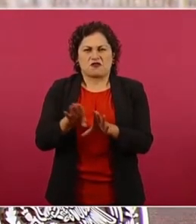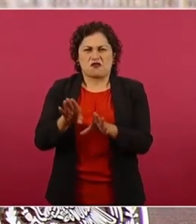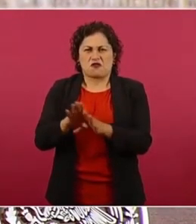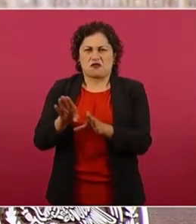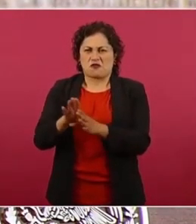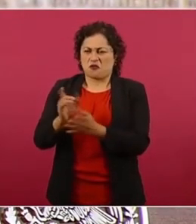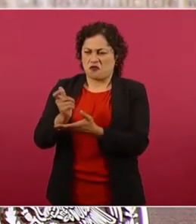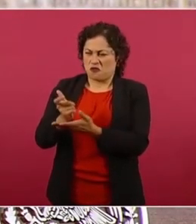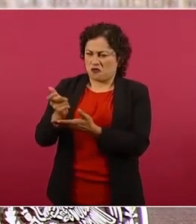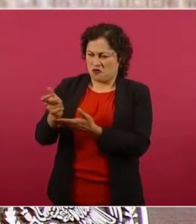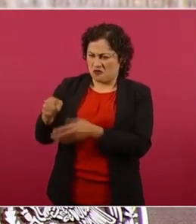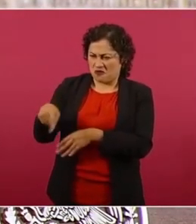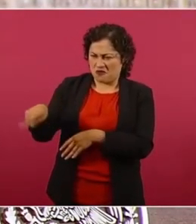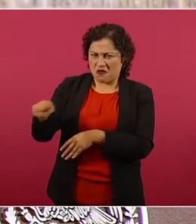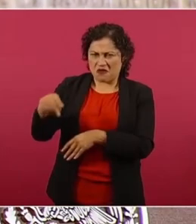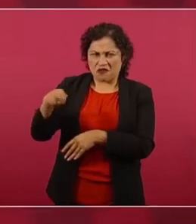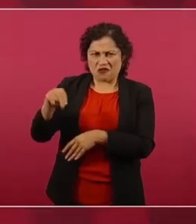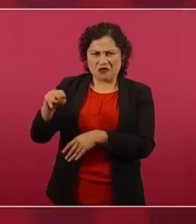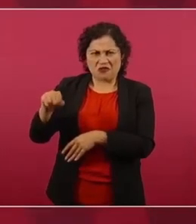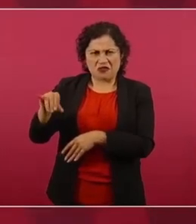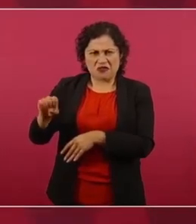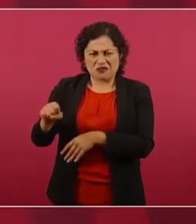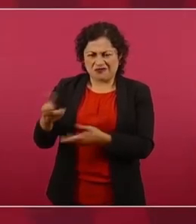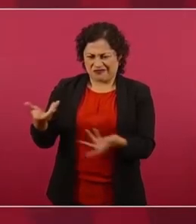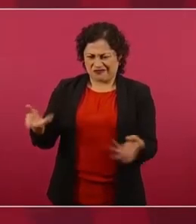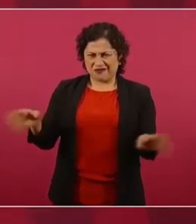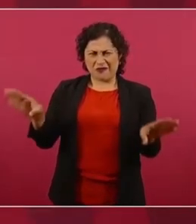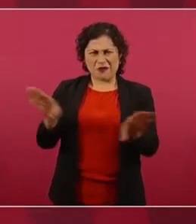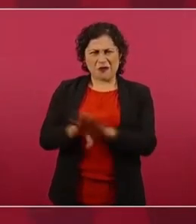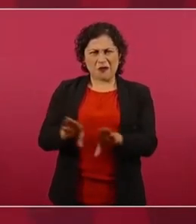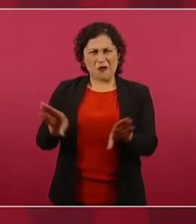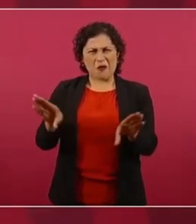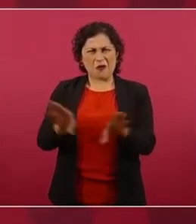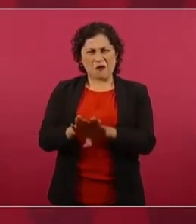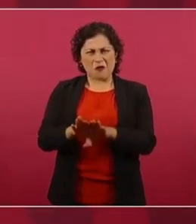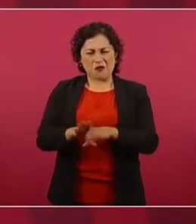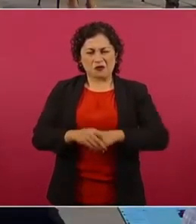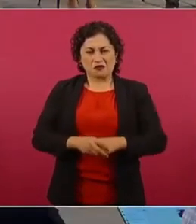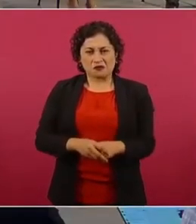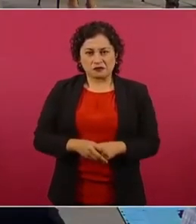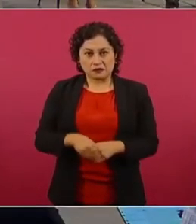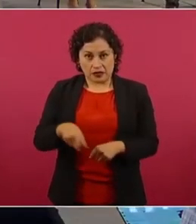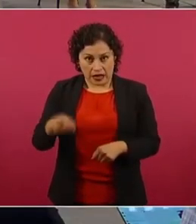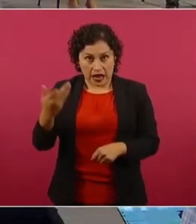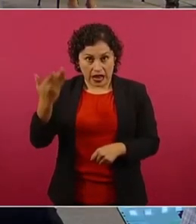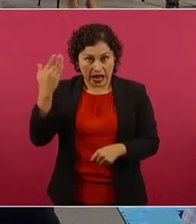a los ninis, pero todavía lo siguen pensando,